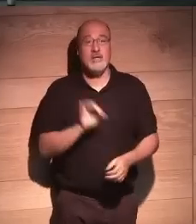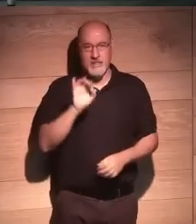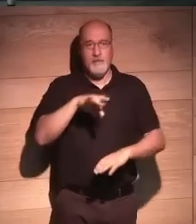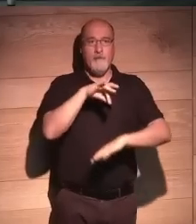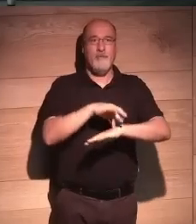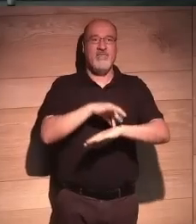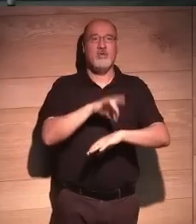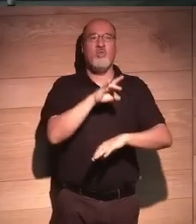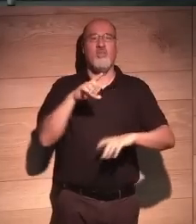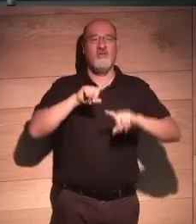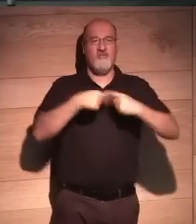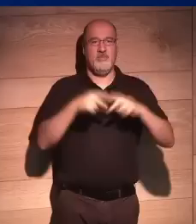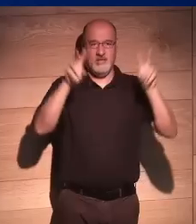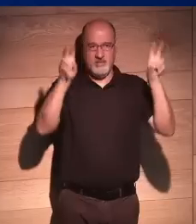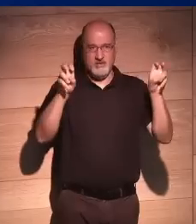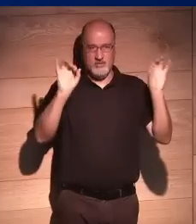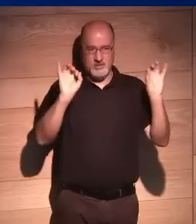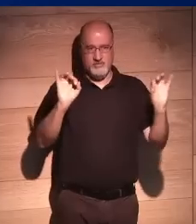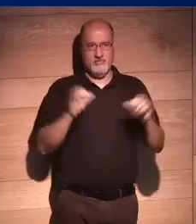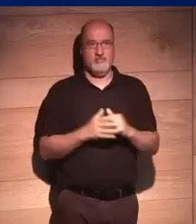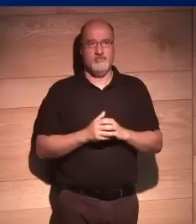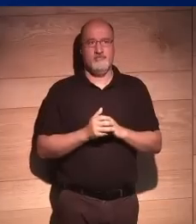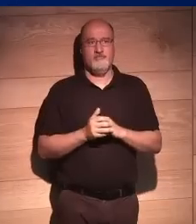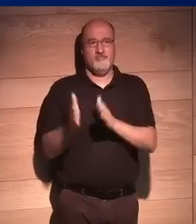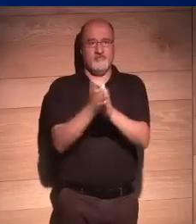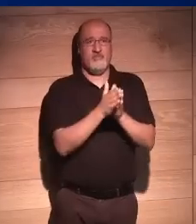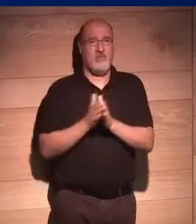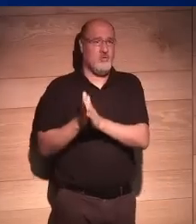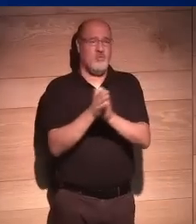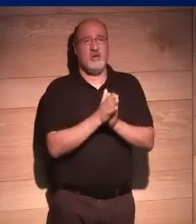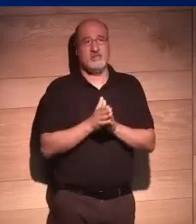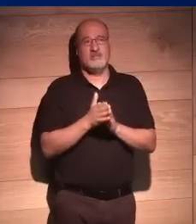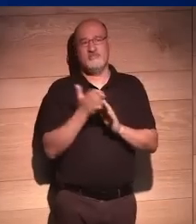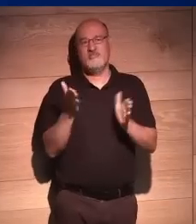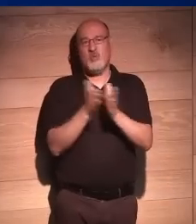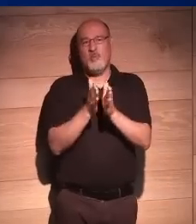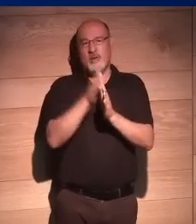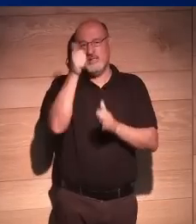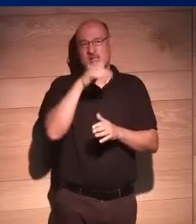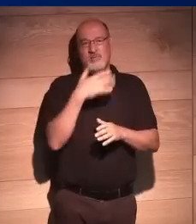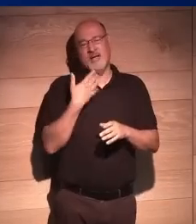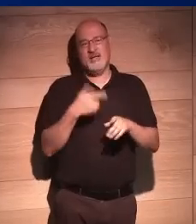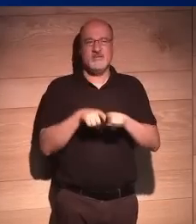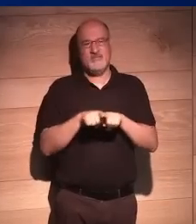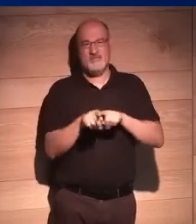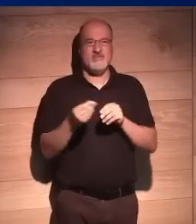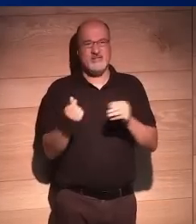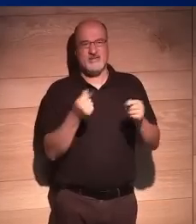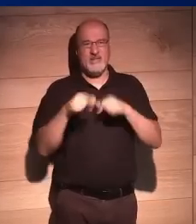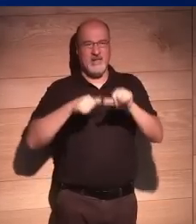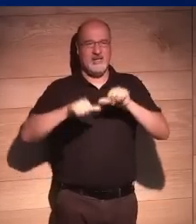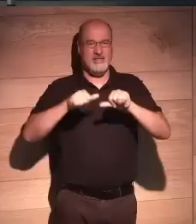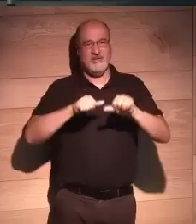familia. Y luego ya, pues claro, compañeros y a salir de clase era un poco más de guarreteo y no nos la dejaban. De todas